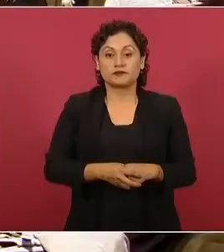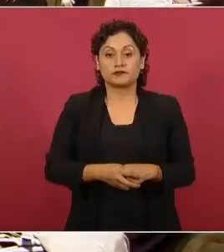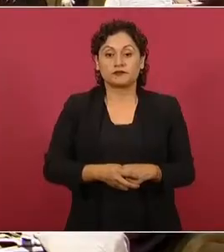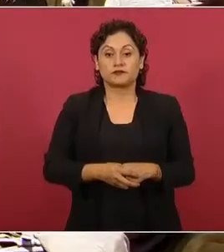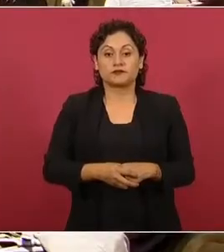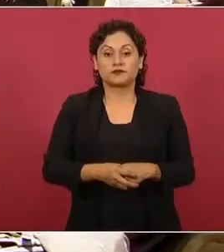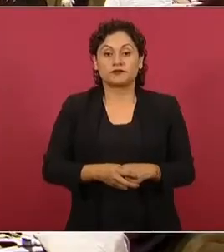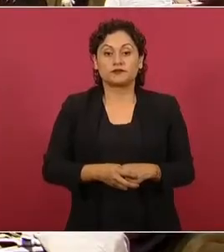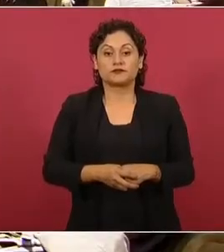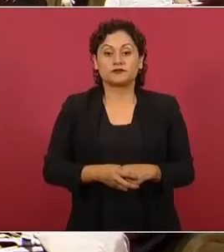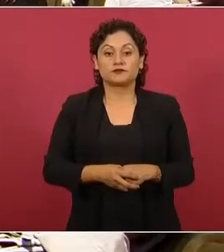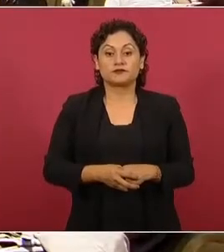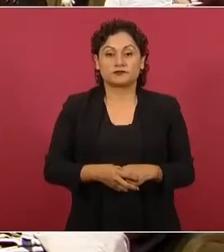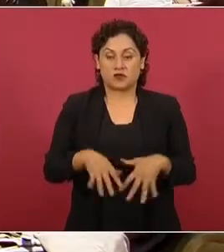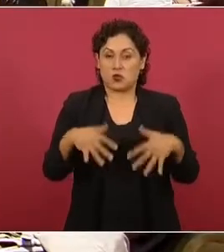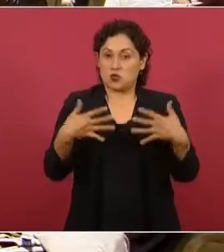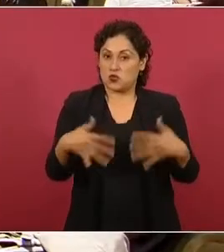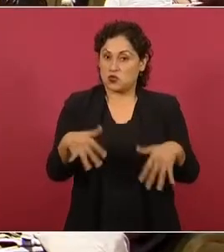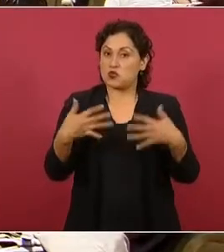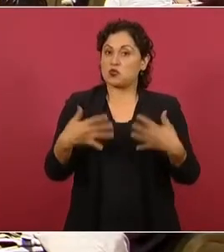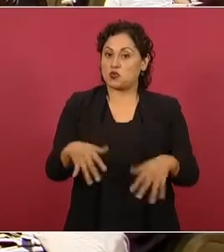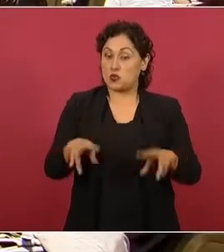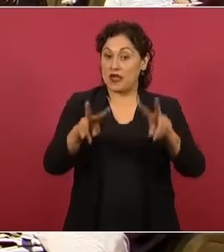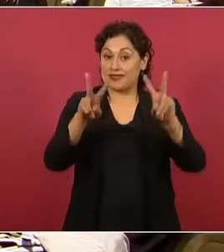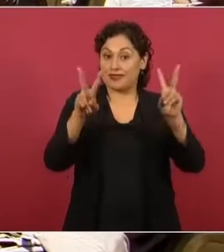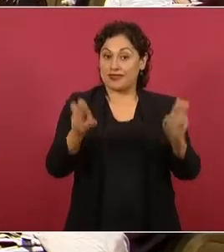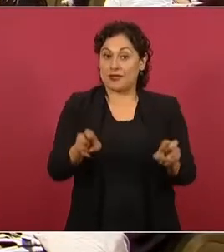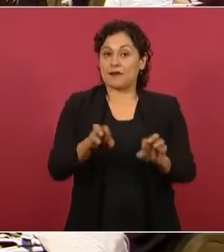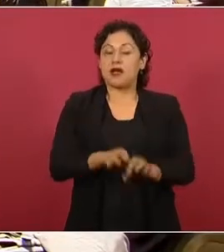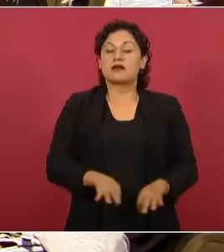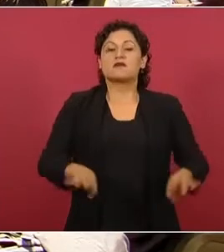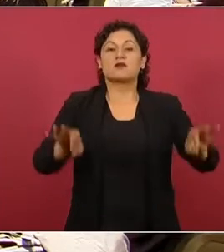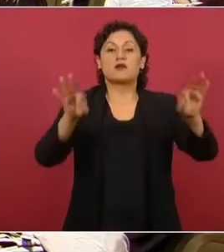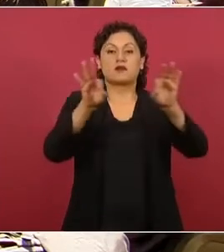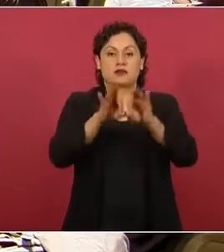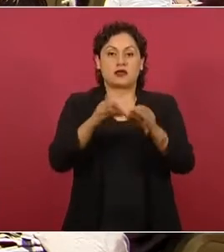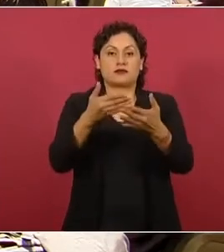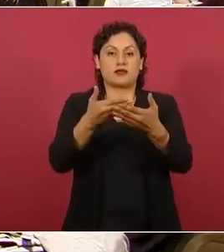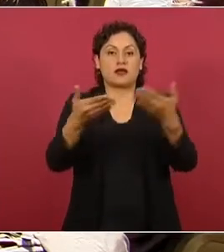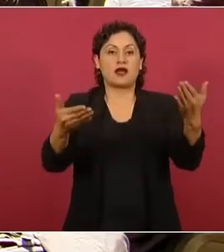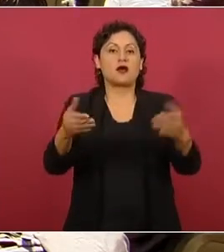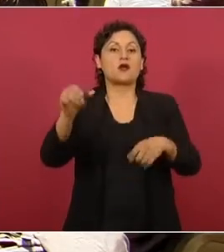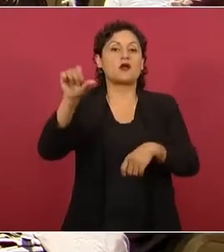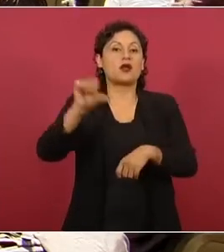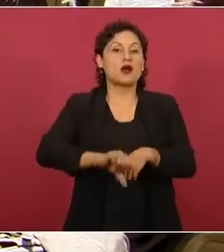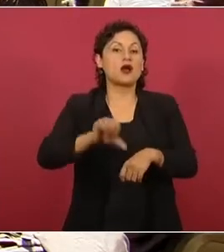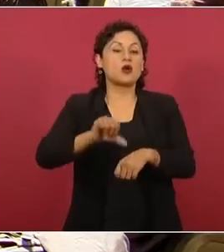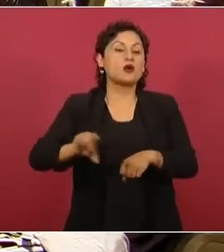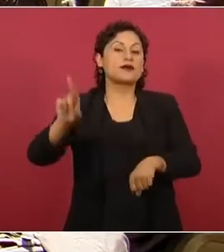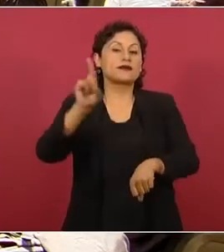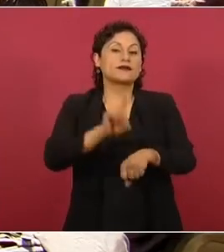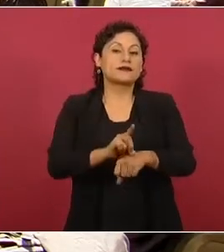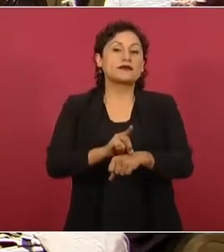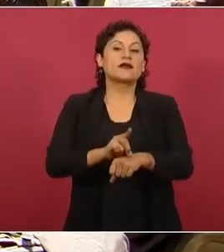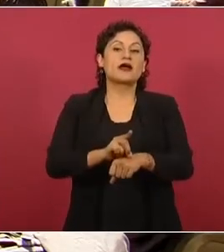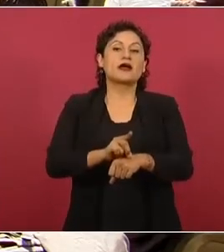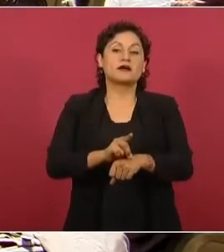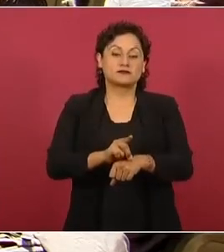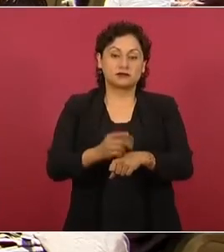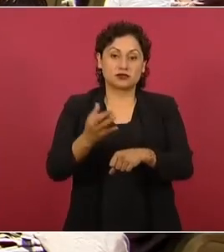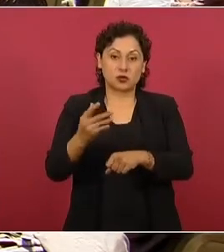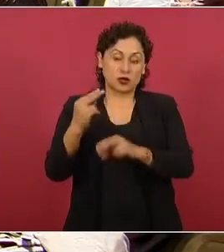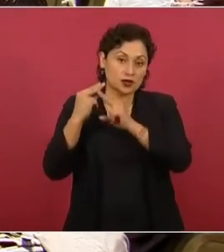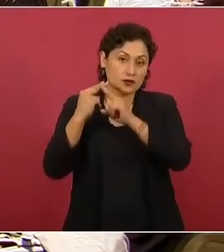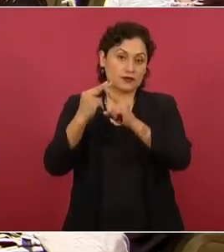Empieza la parte interesante en esta celebración del 50 aniversario del Infonavit, que son los mensajes de